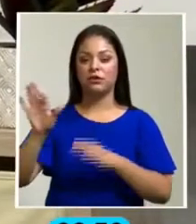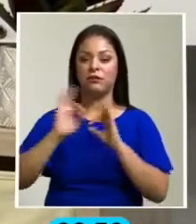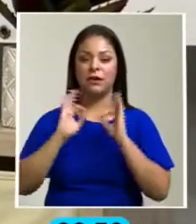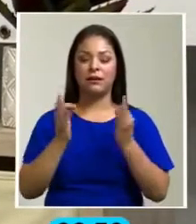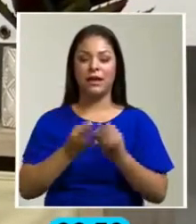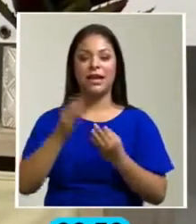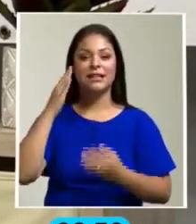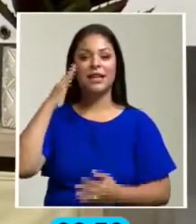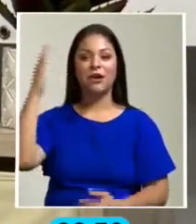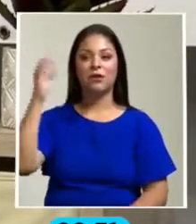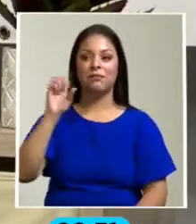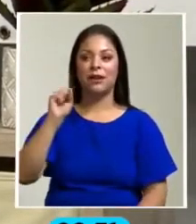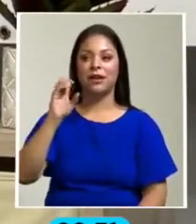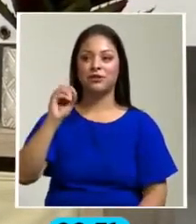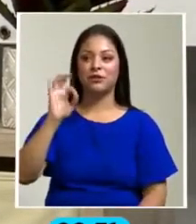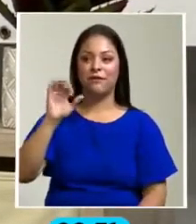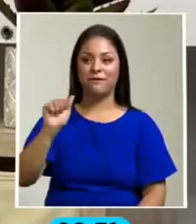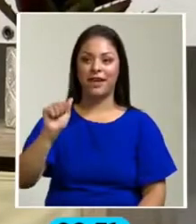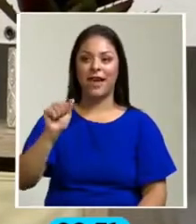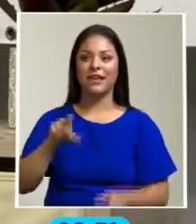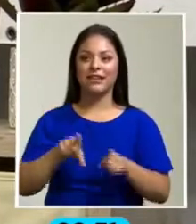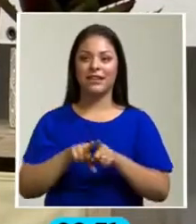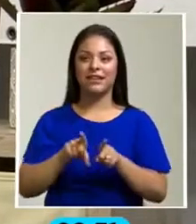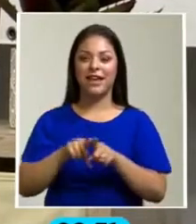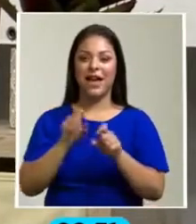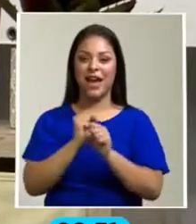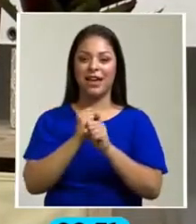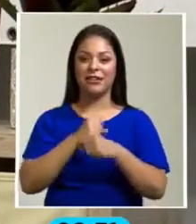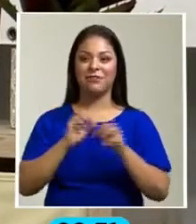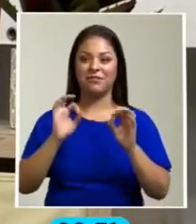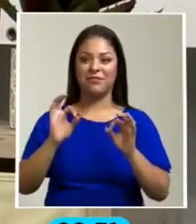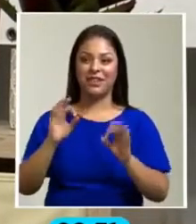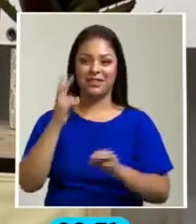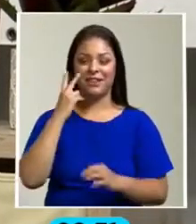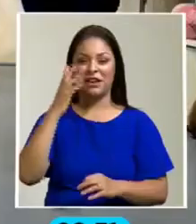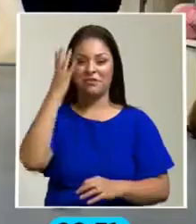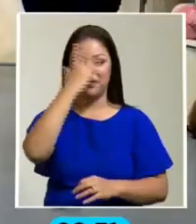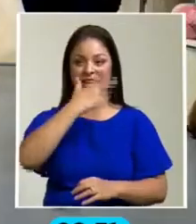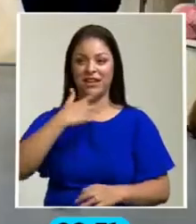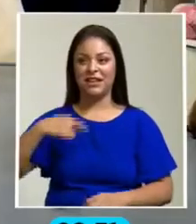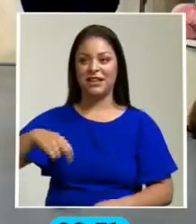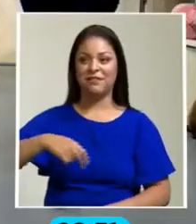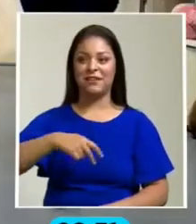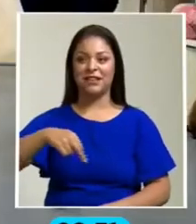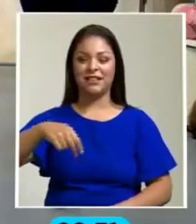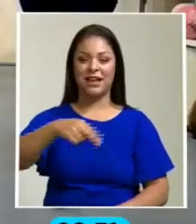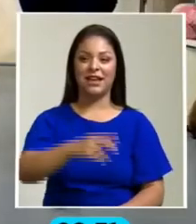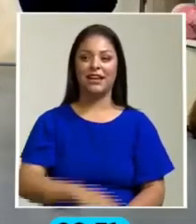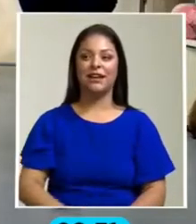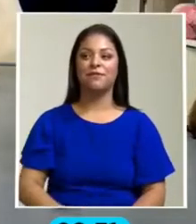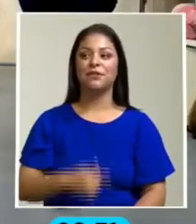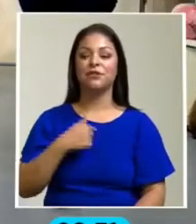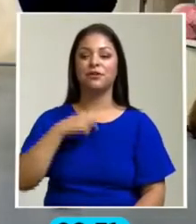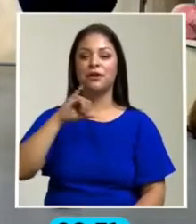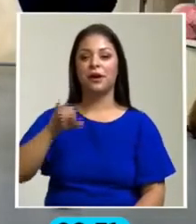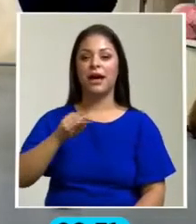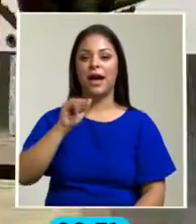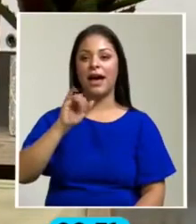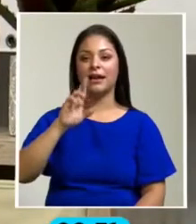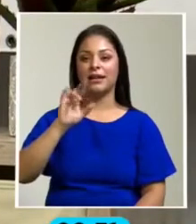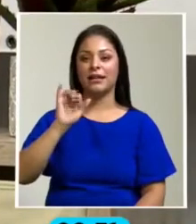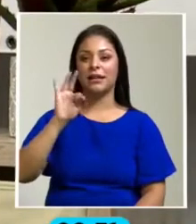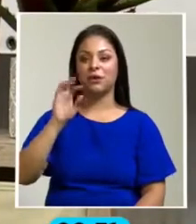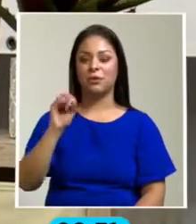Sofía también, que lo ha hecho muy bien, que se veía muy linda en esa pasarela. Sofi, soy Jairito, qué bonita